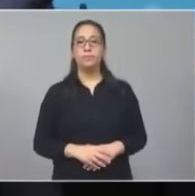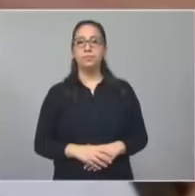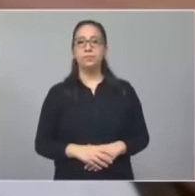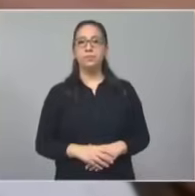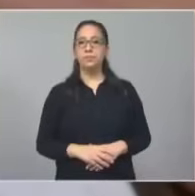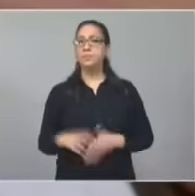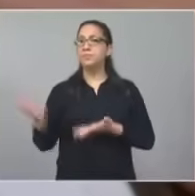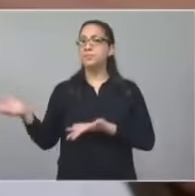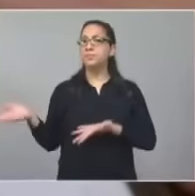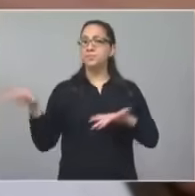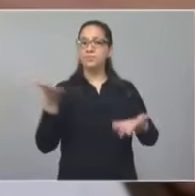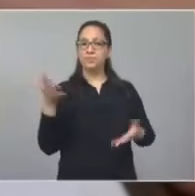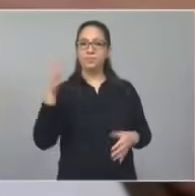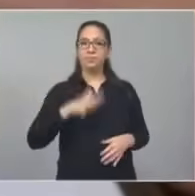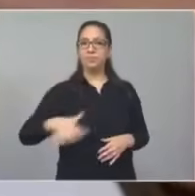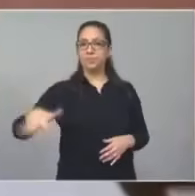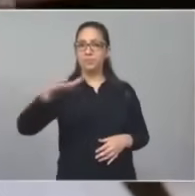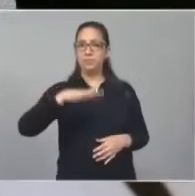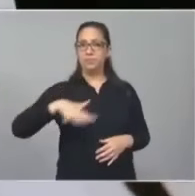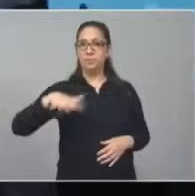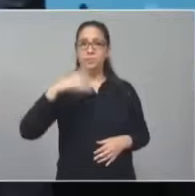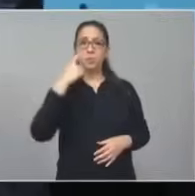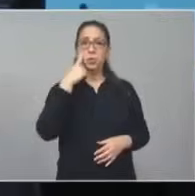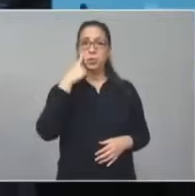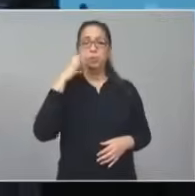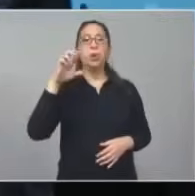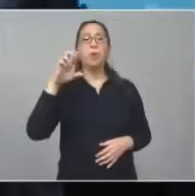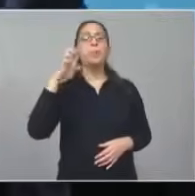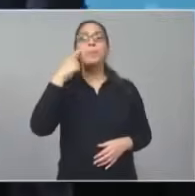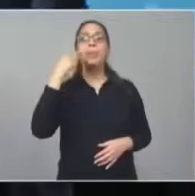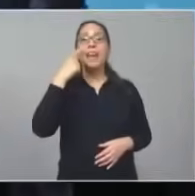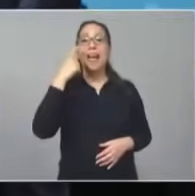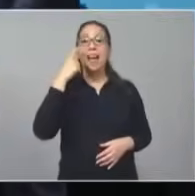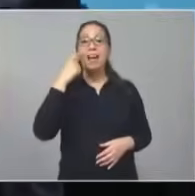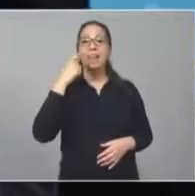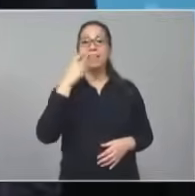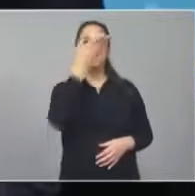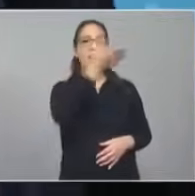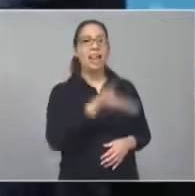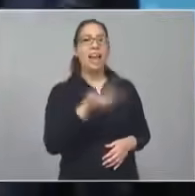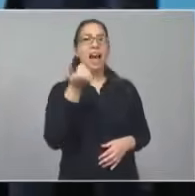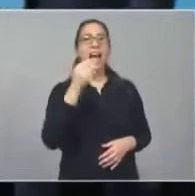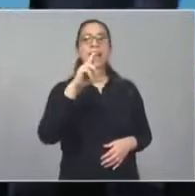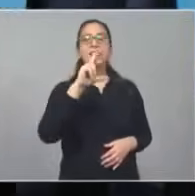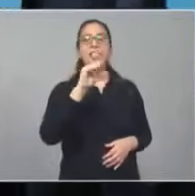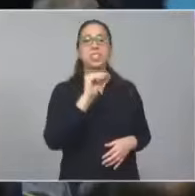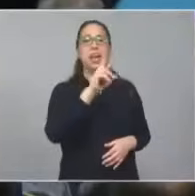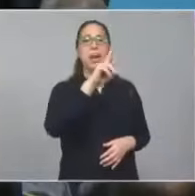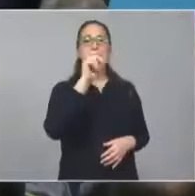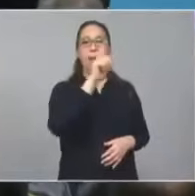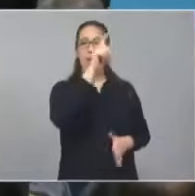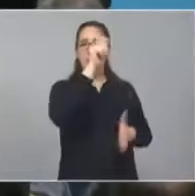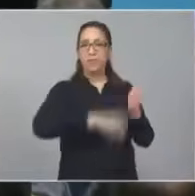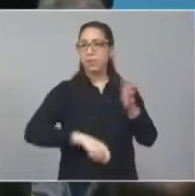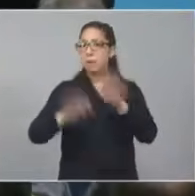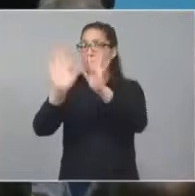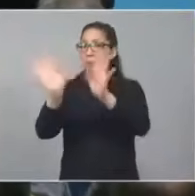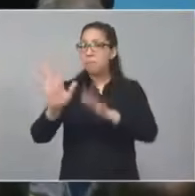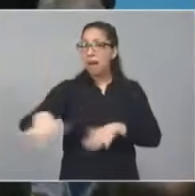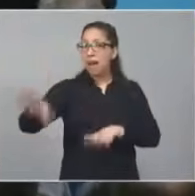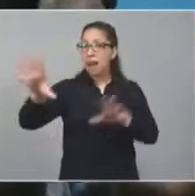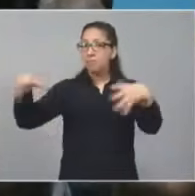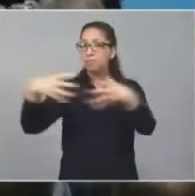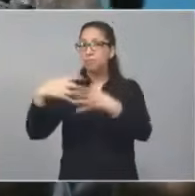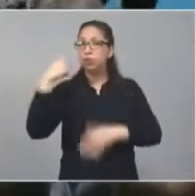Y es el turno a continuación del municipio de Pilar, Federico Achával. Mientras tanto, se preparan